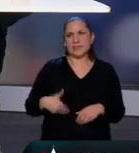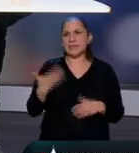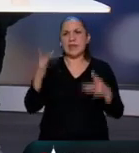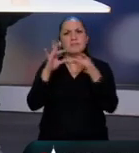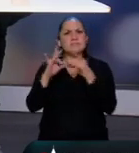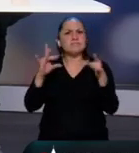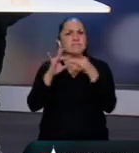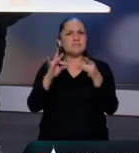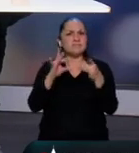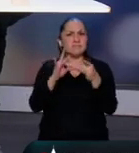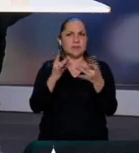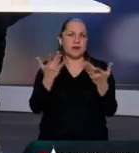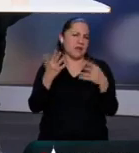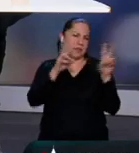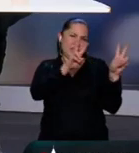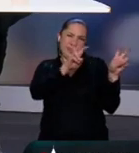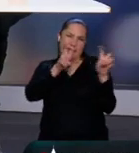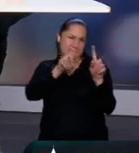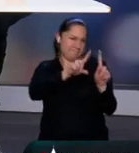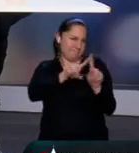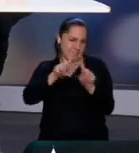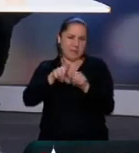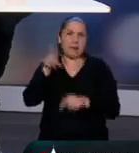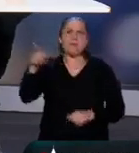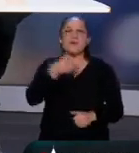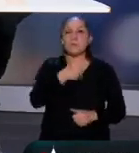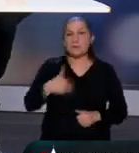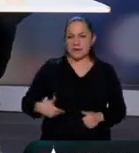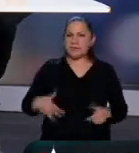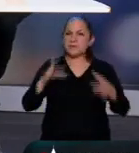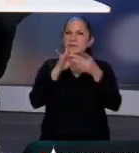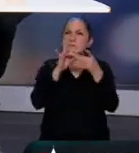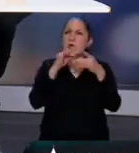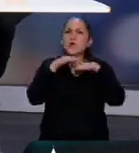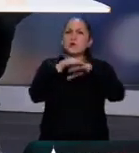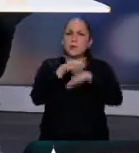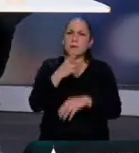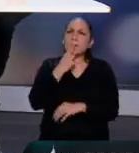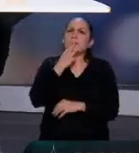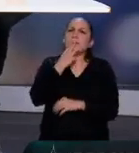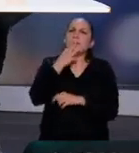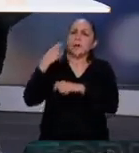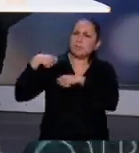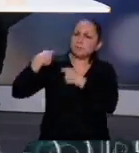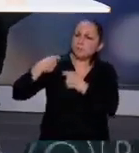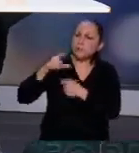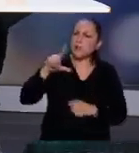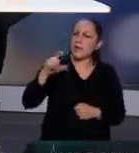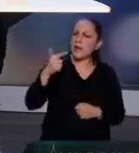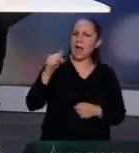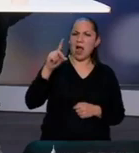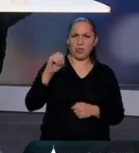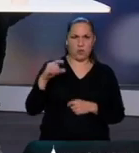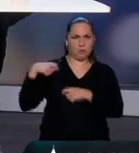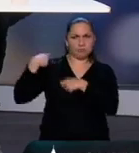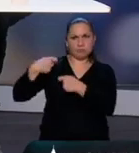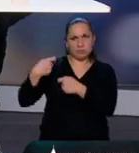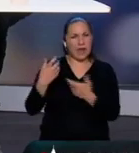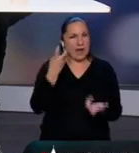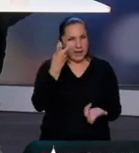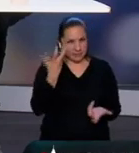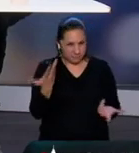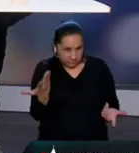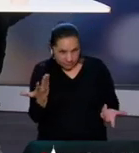legado. Y nos gustaría que pues, nos compartieras, porque hablando de este legado, desde luego el debate público